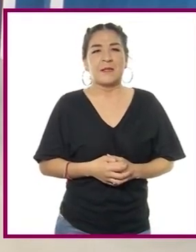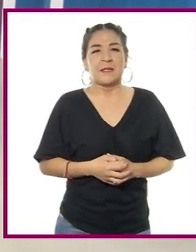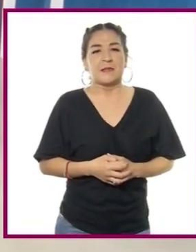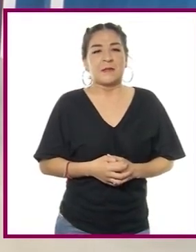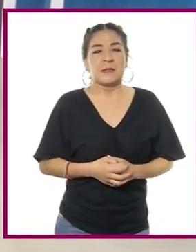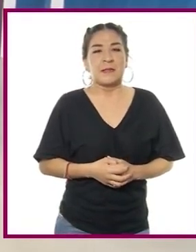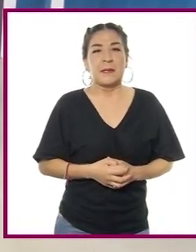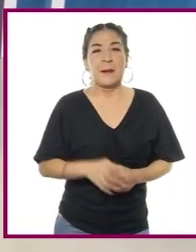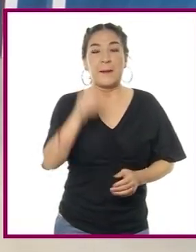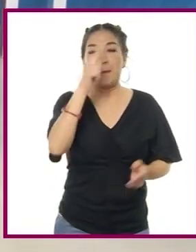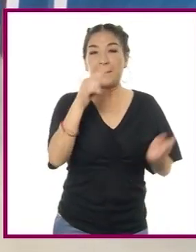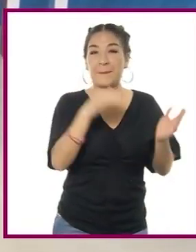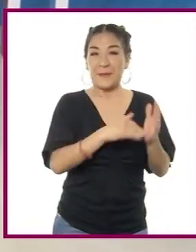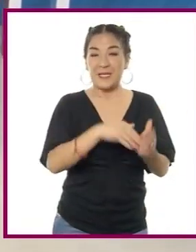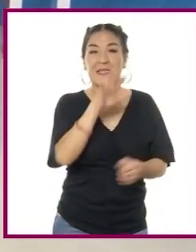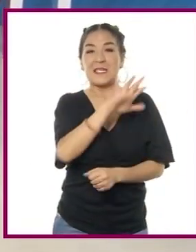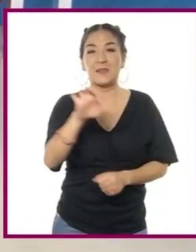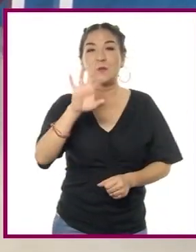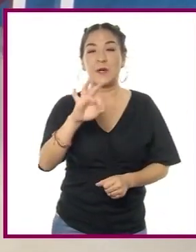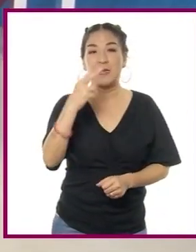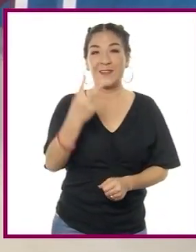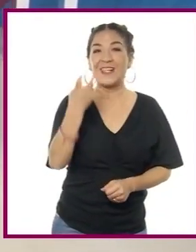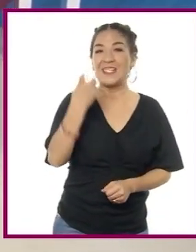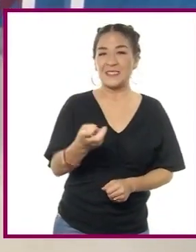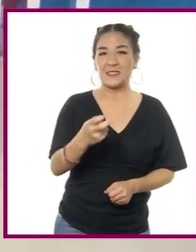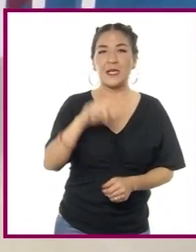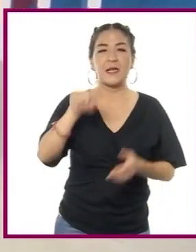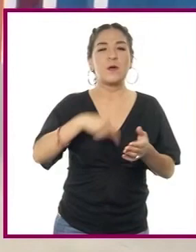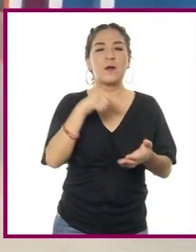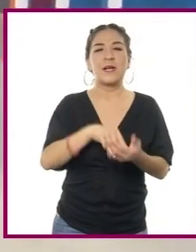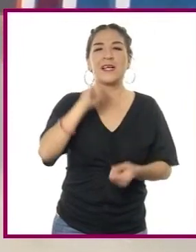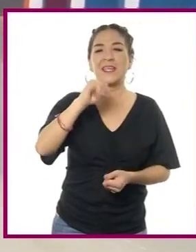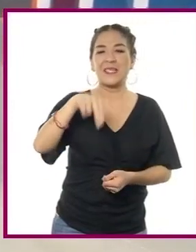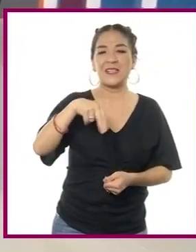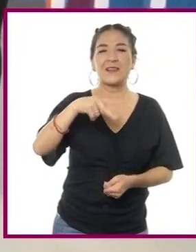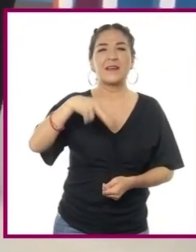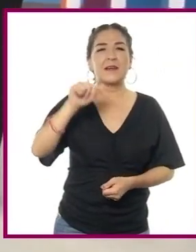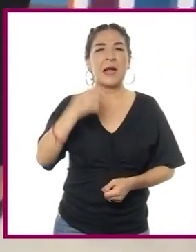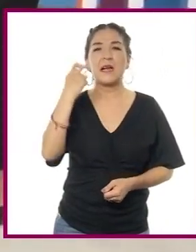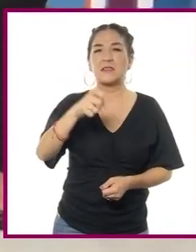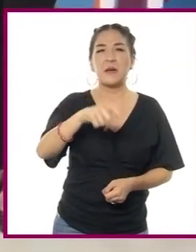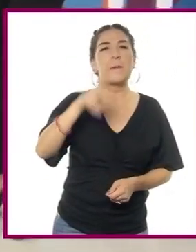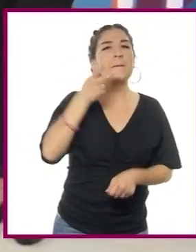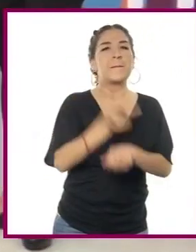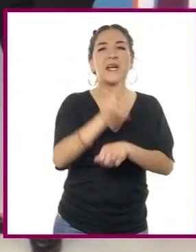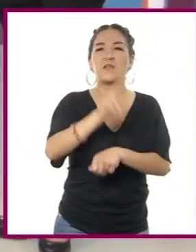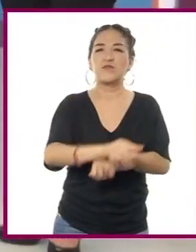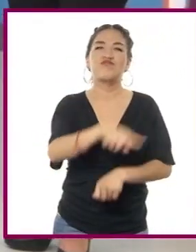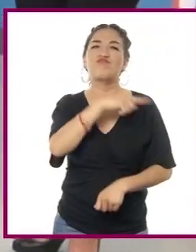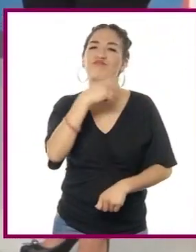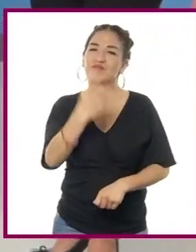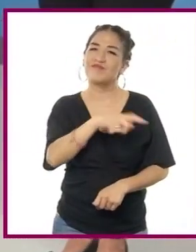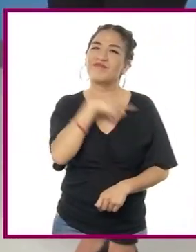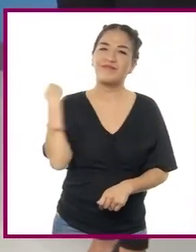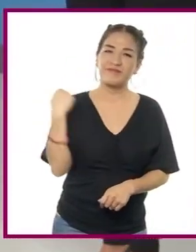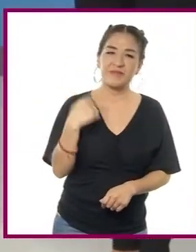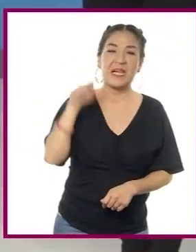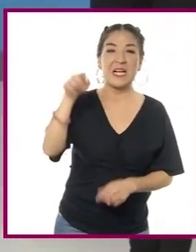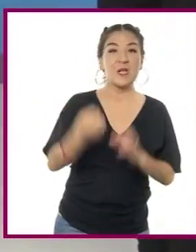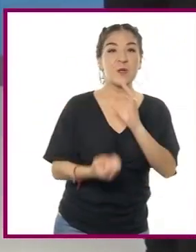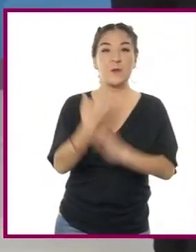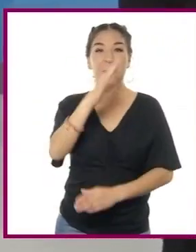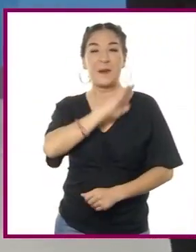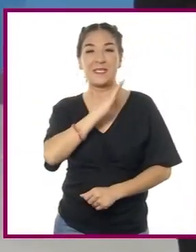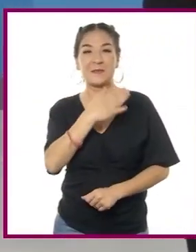En 1542, tras la caída del Imperio Inca, se estableció el Virreinato del Perú. Al igual que ocurrió en la Nueva